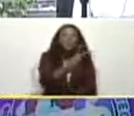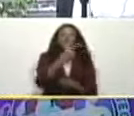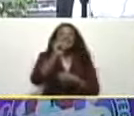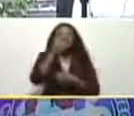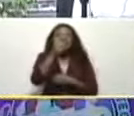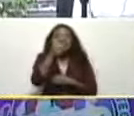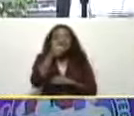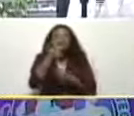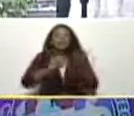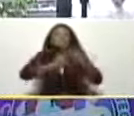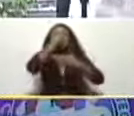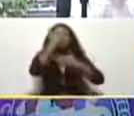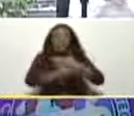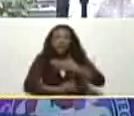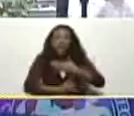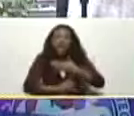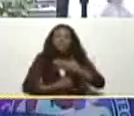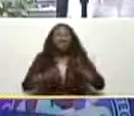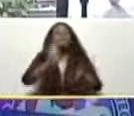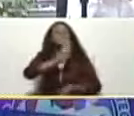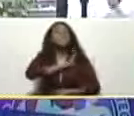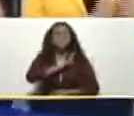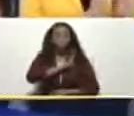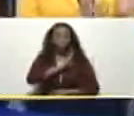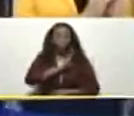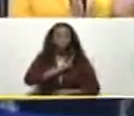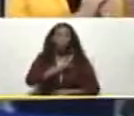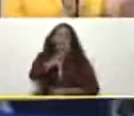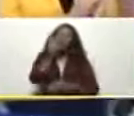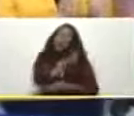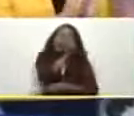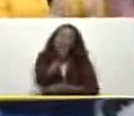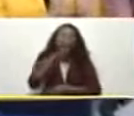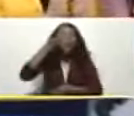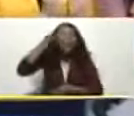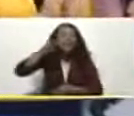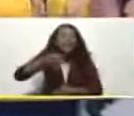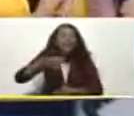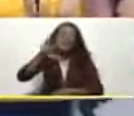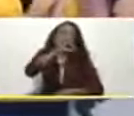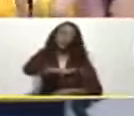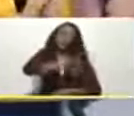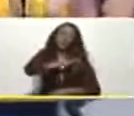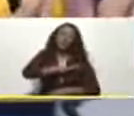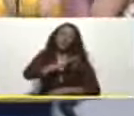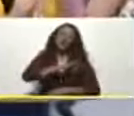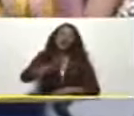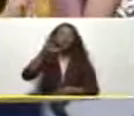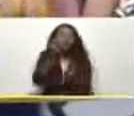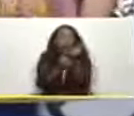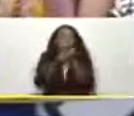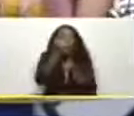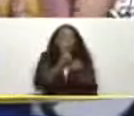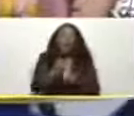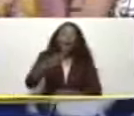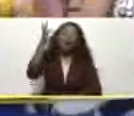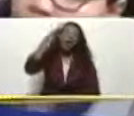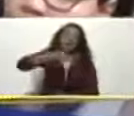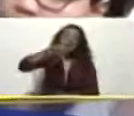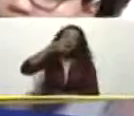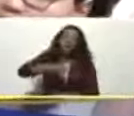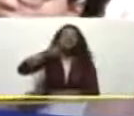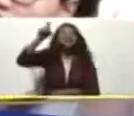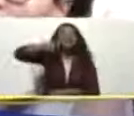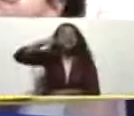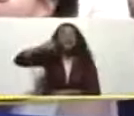210 proyectos pertinentes y útiles a la realidad social, a la realidad económica y a